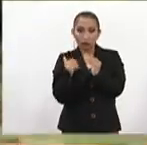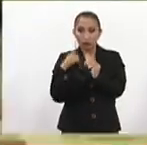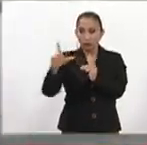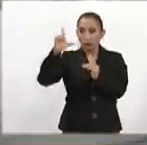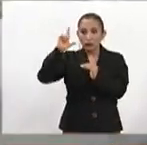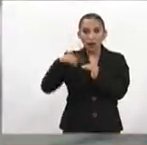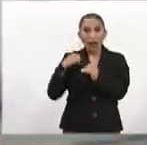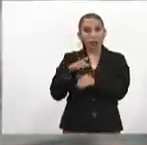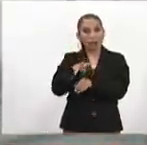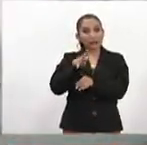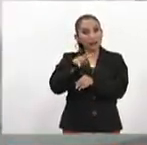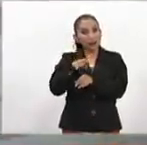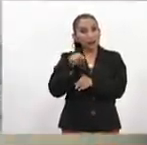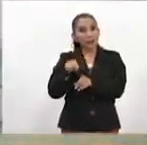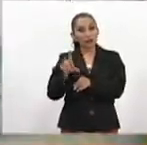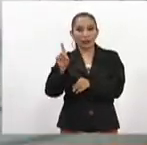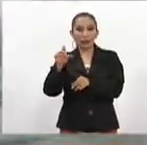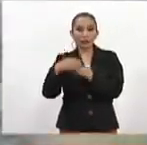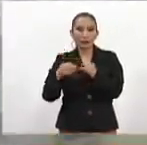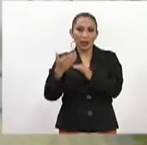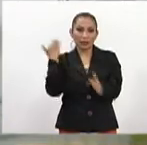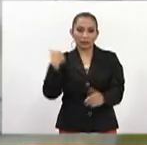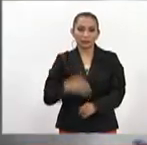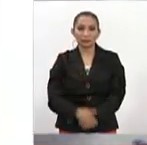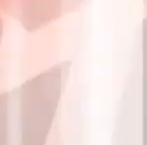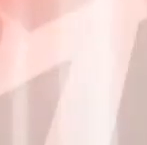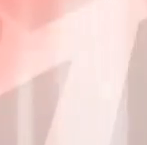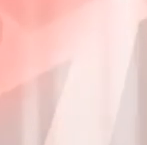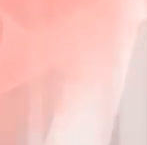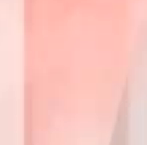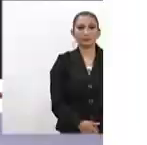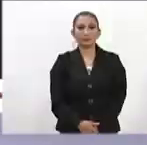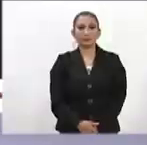cuando alcanzó los 19 con 30 centavos.